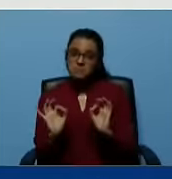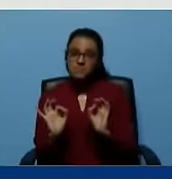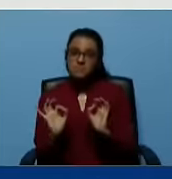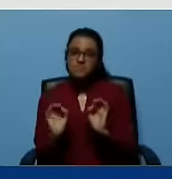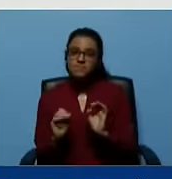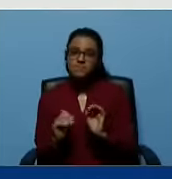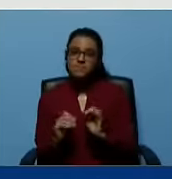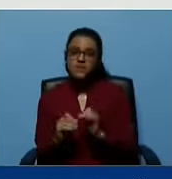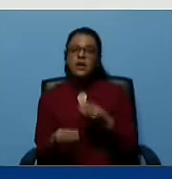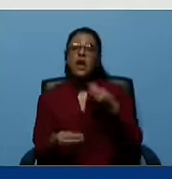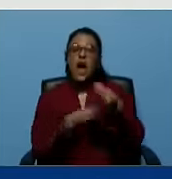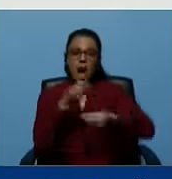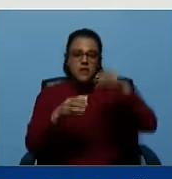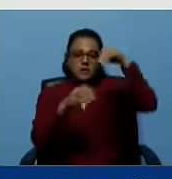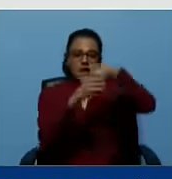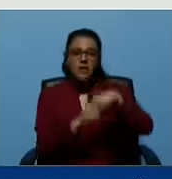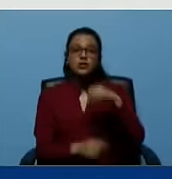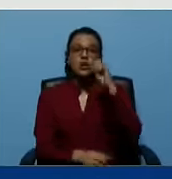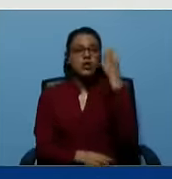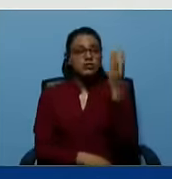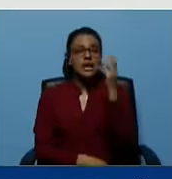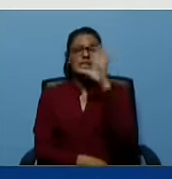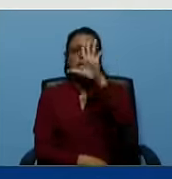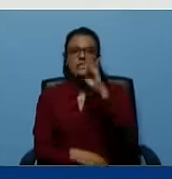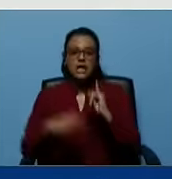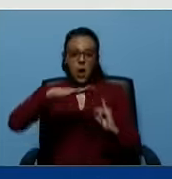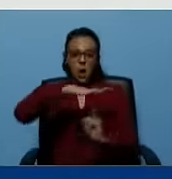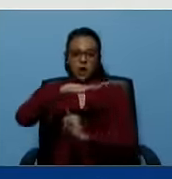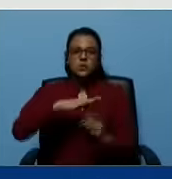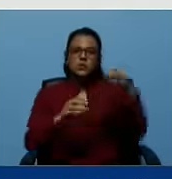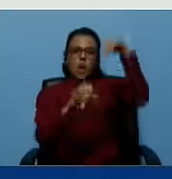la conforman 35 instituciones.